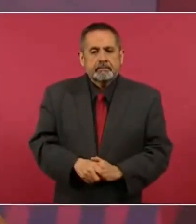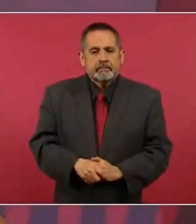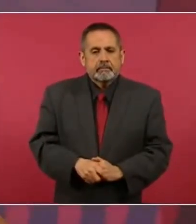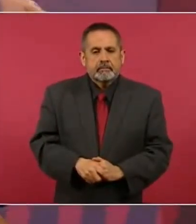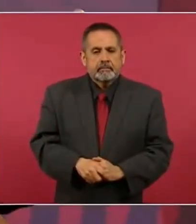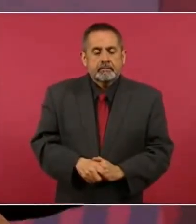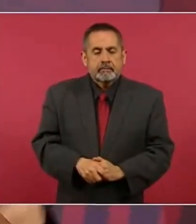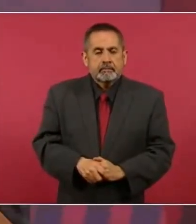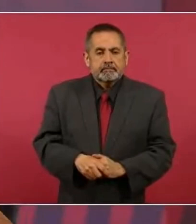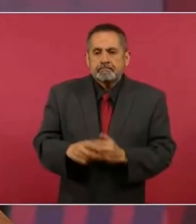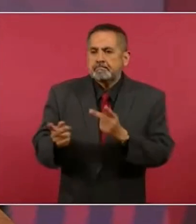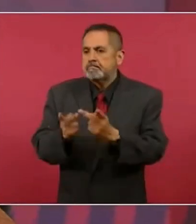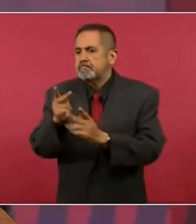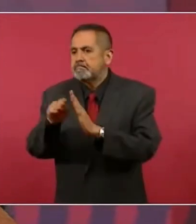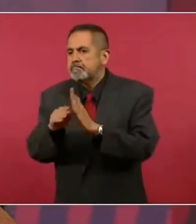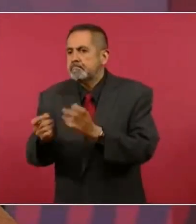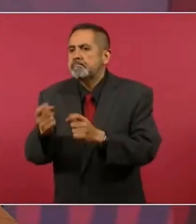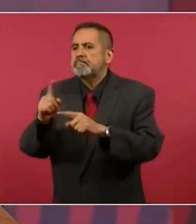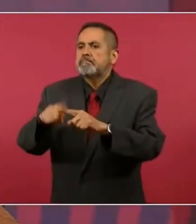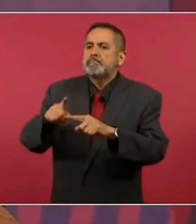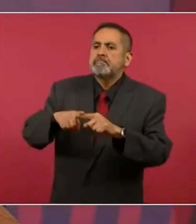Van a haber encuestas.